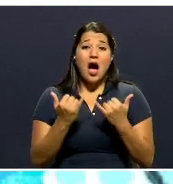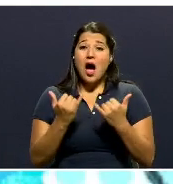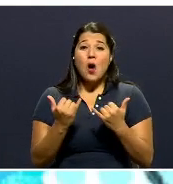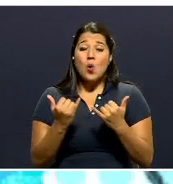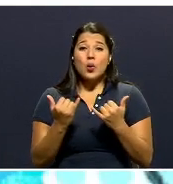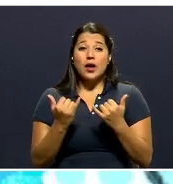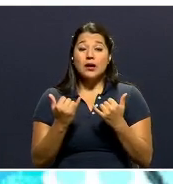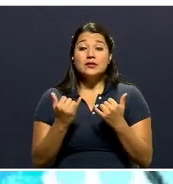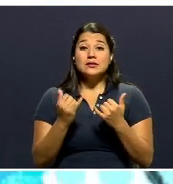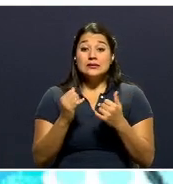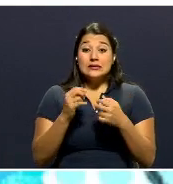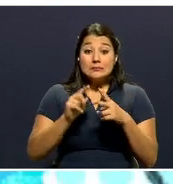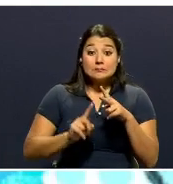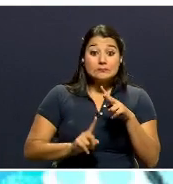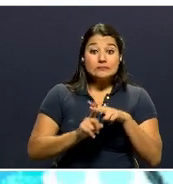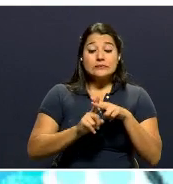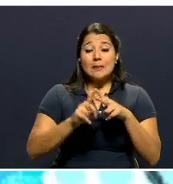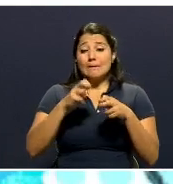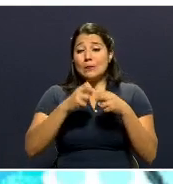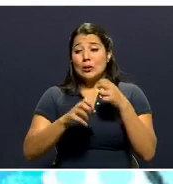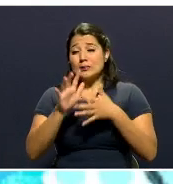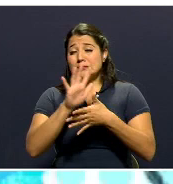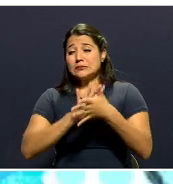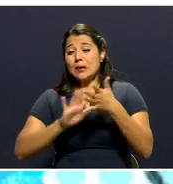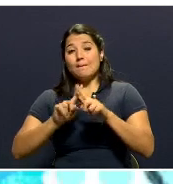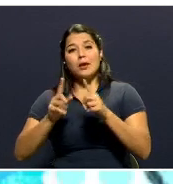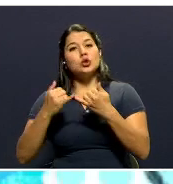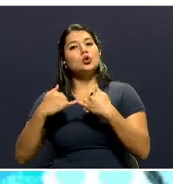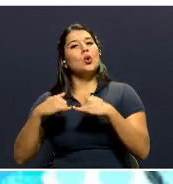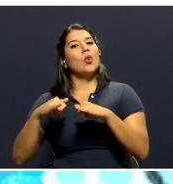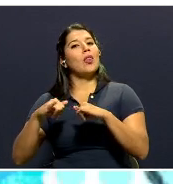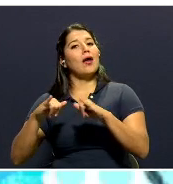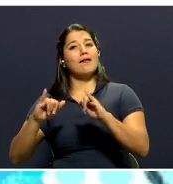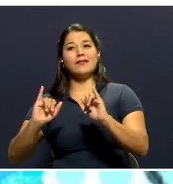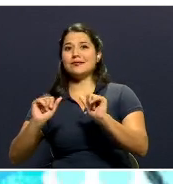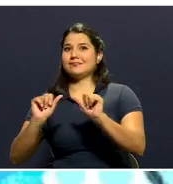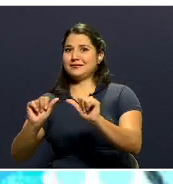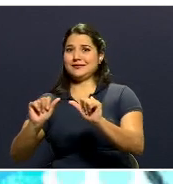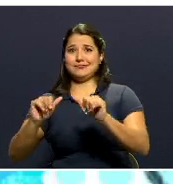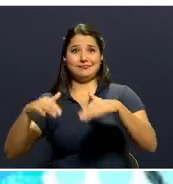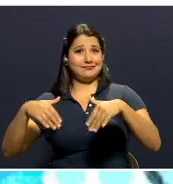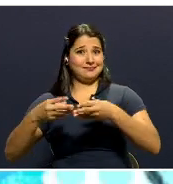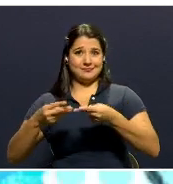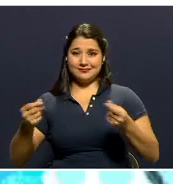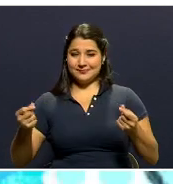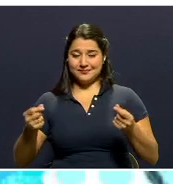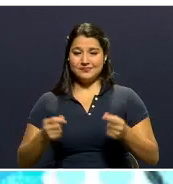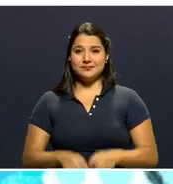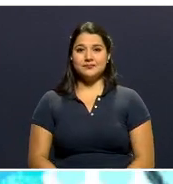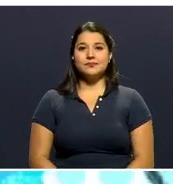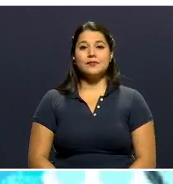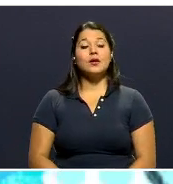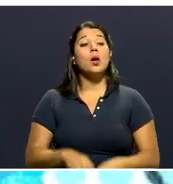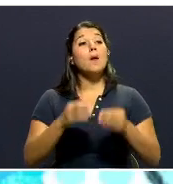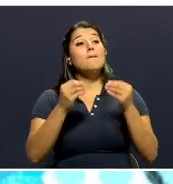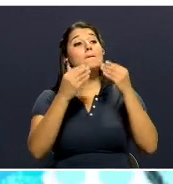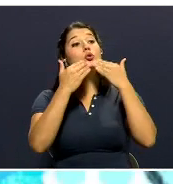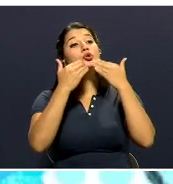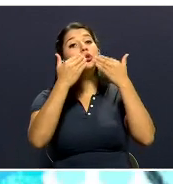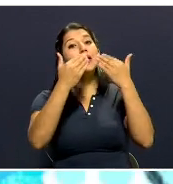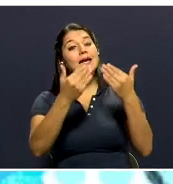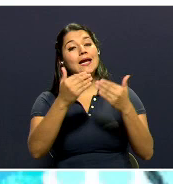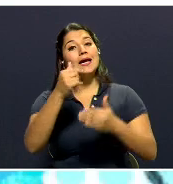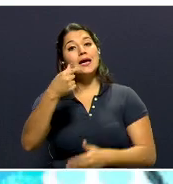estaba sucediendo, pero todavía hay secuelas que vamos a continuar observando durante los próximos días. Muchísimas